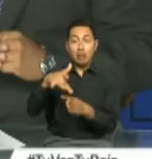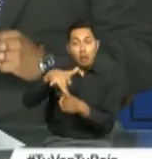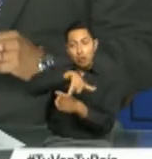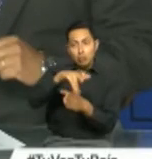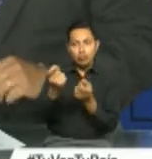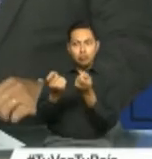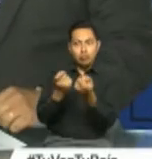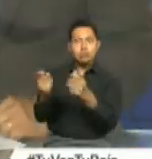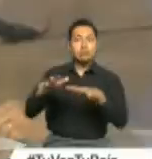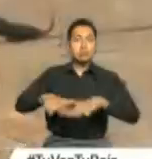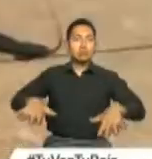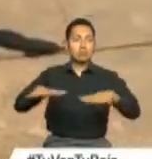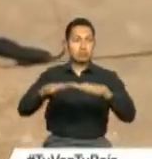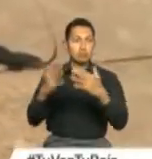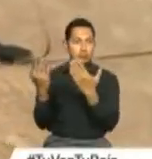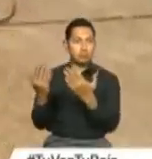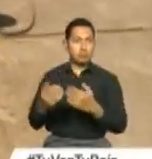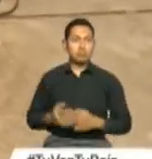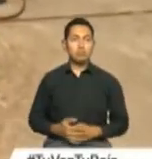de qué se trata.